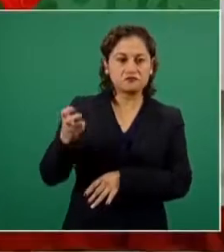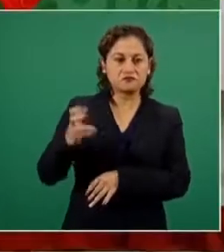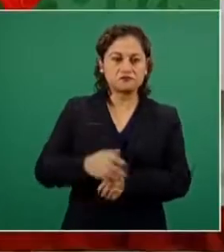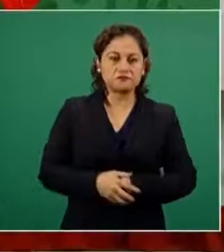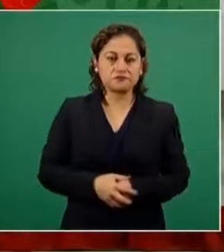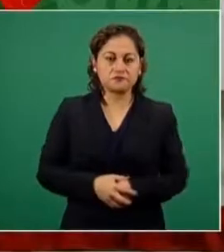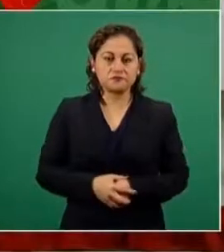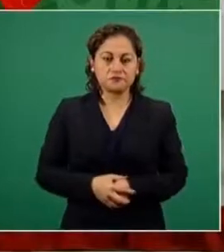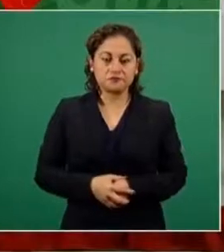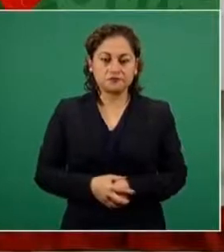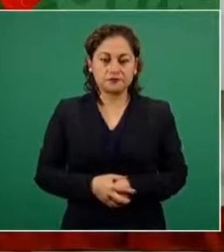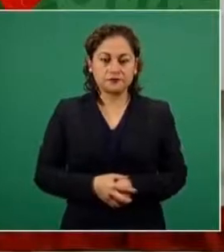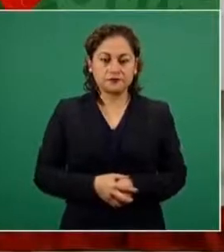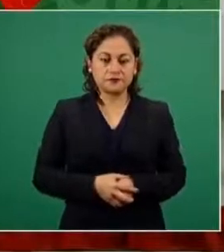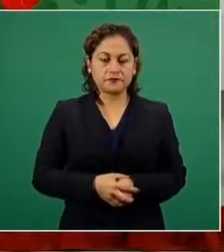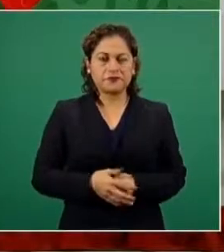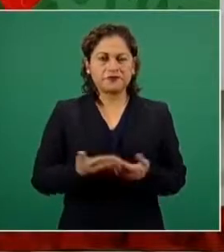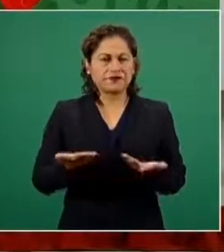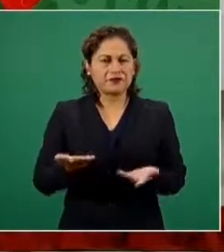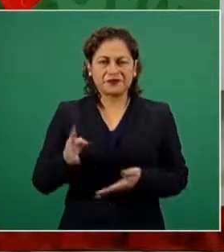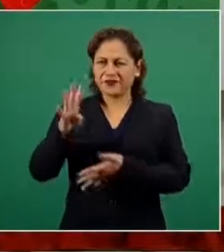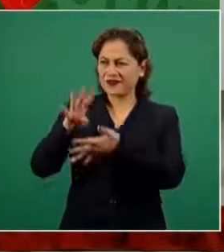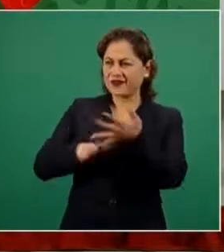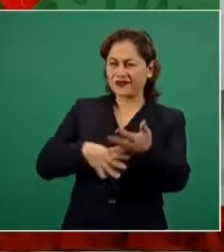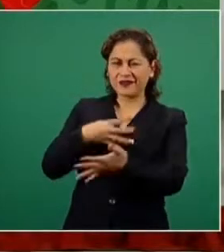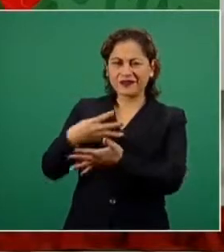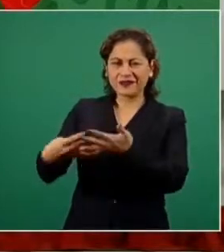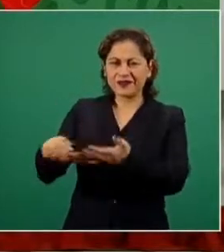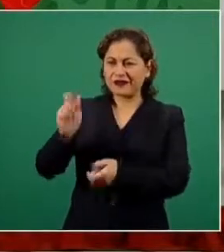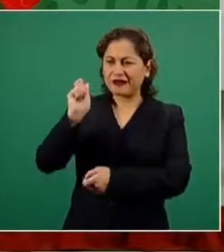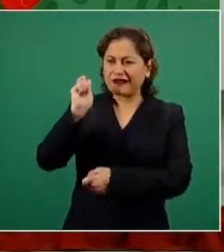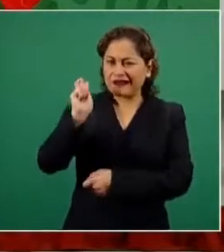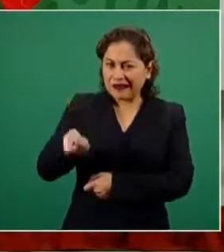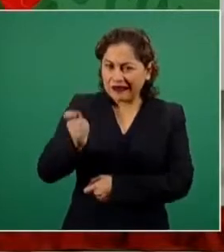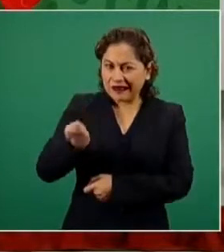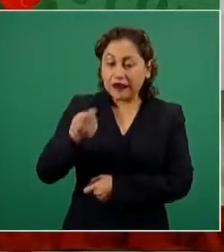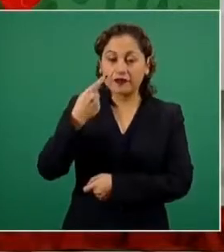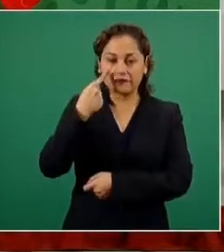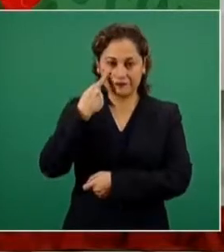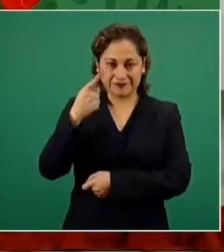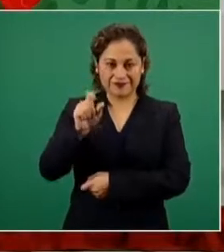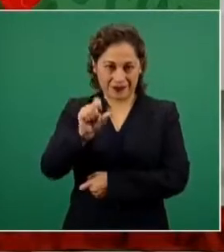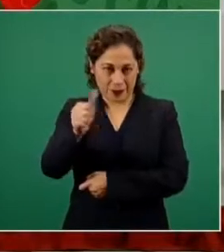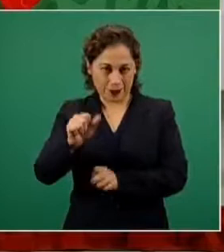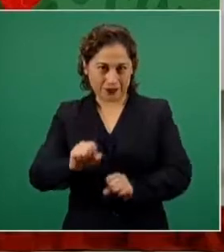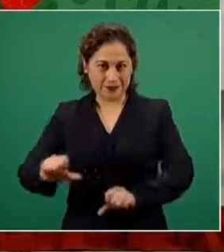¿Qué significa esto? A ver, hay otras gráficas.